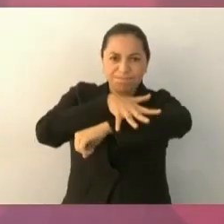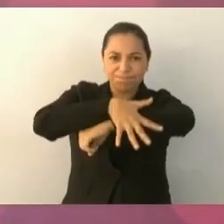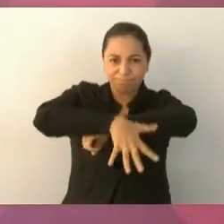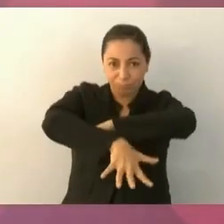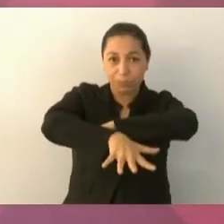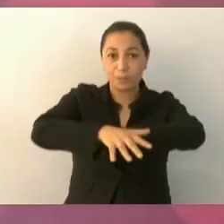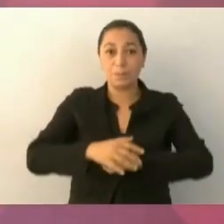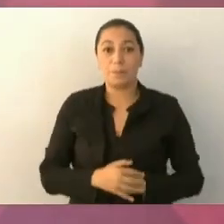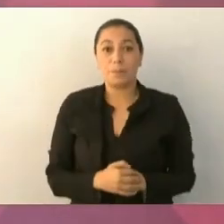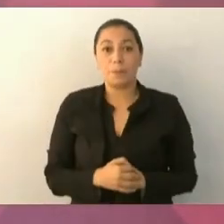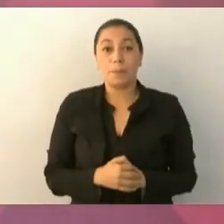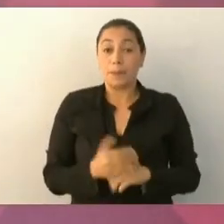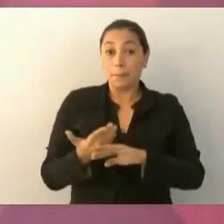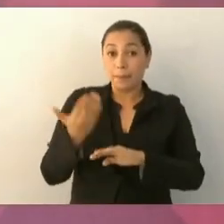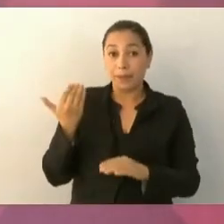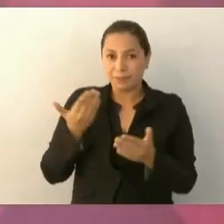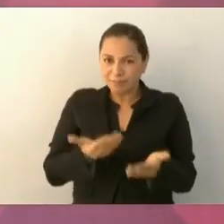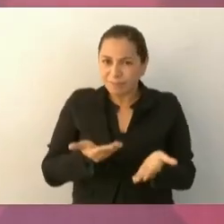La ofrecimos